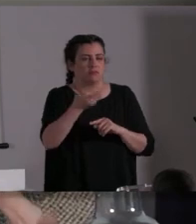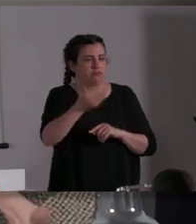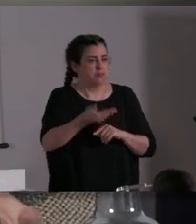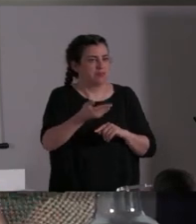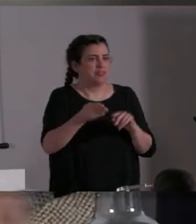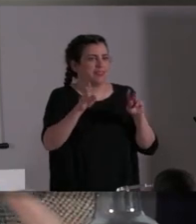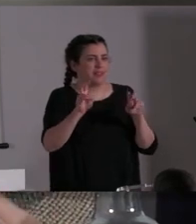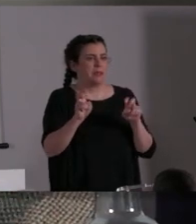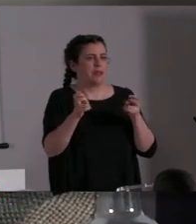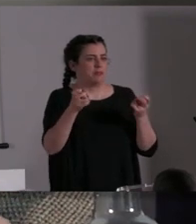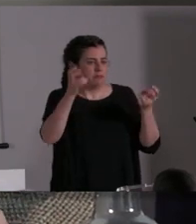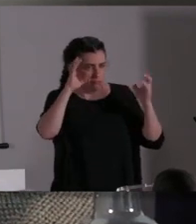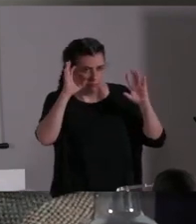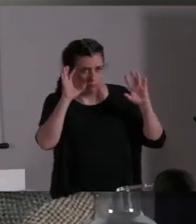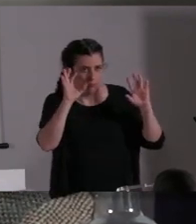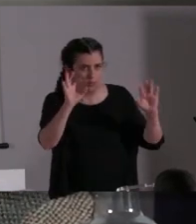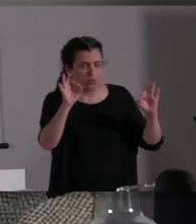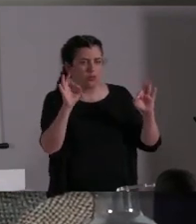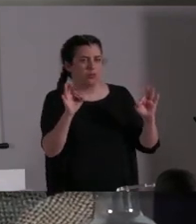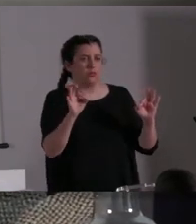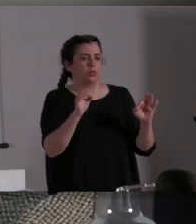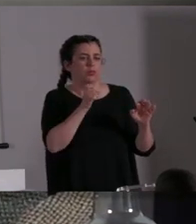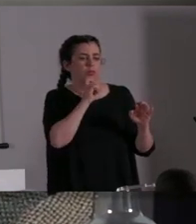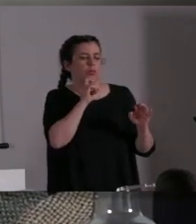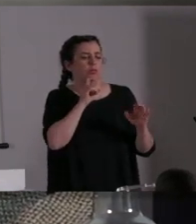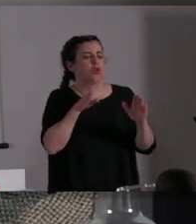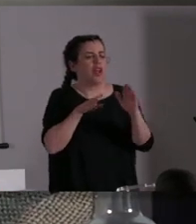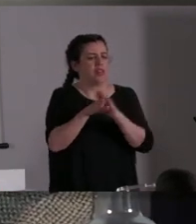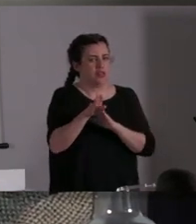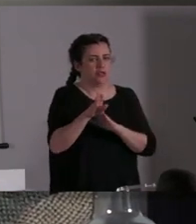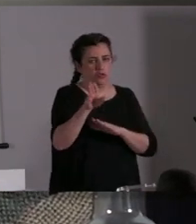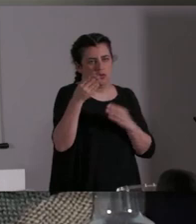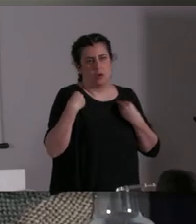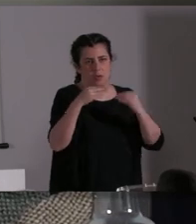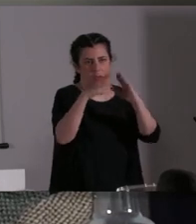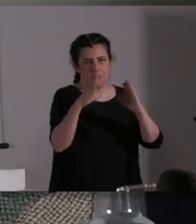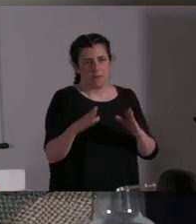de lógica del mercado a través de esta vía.